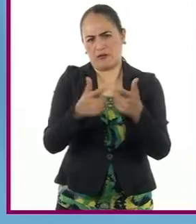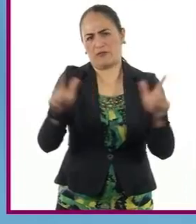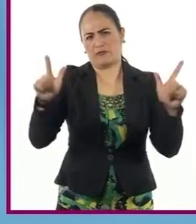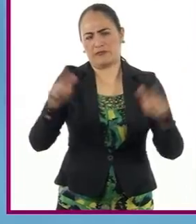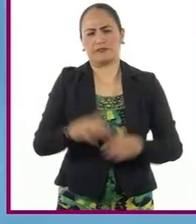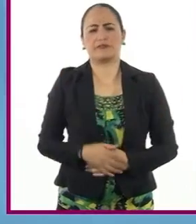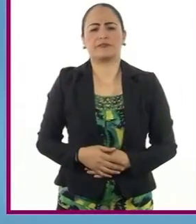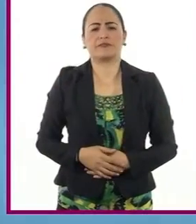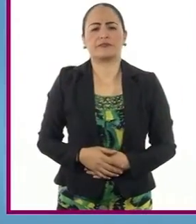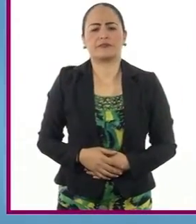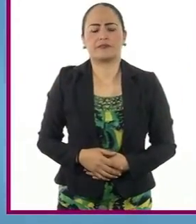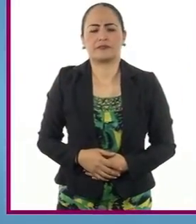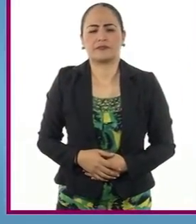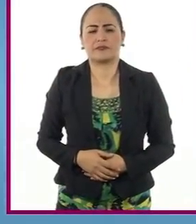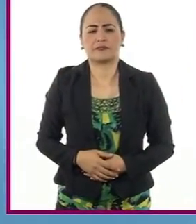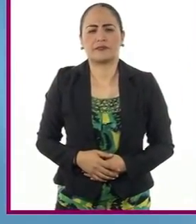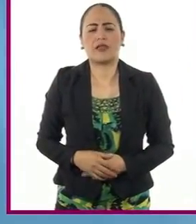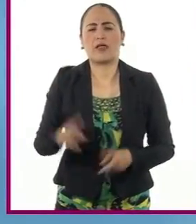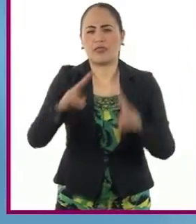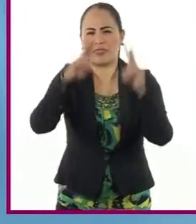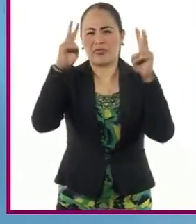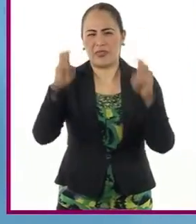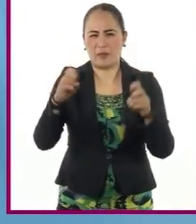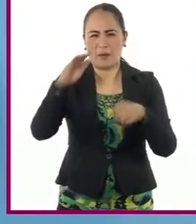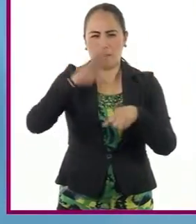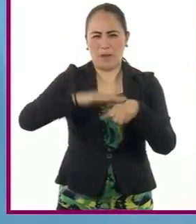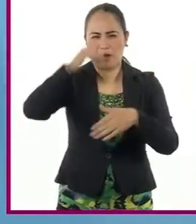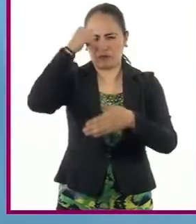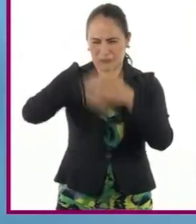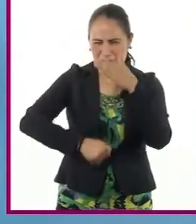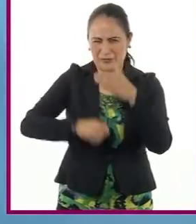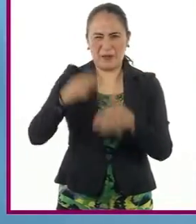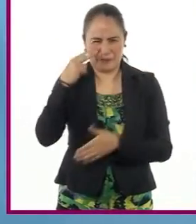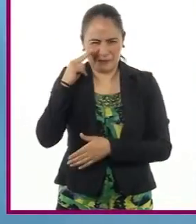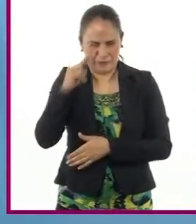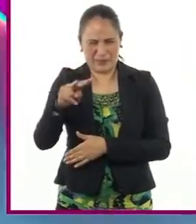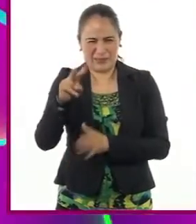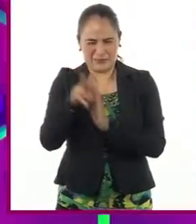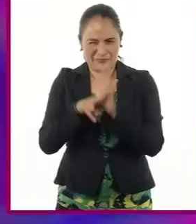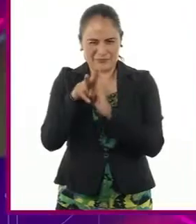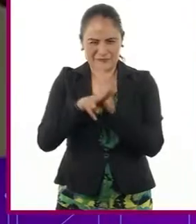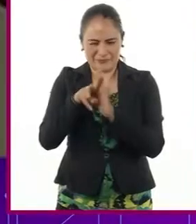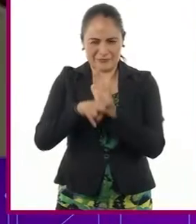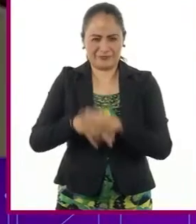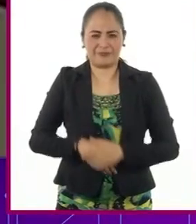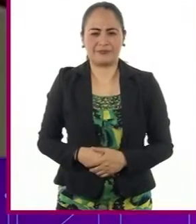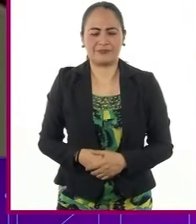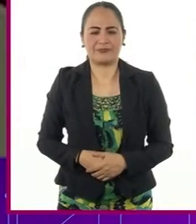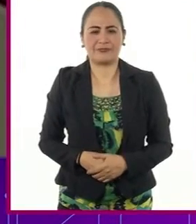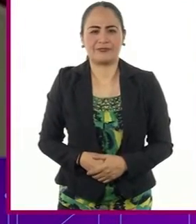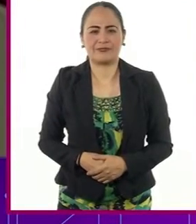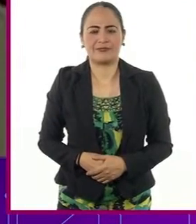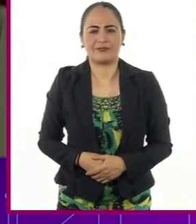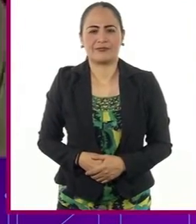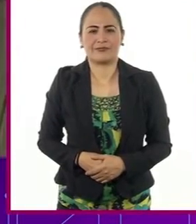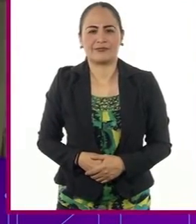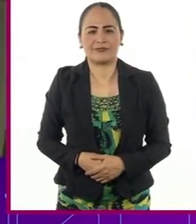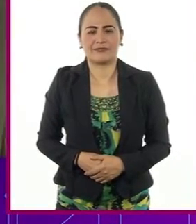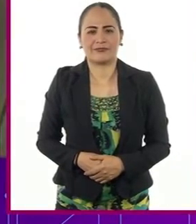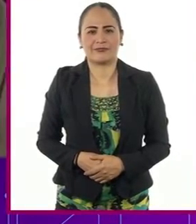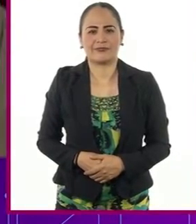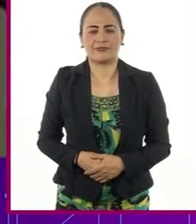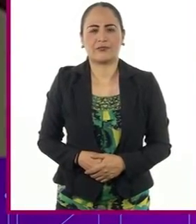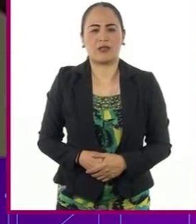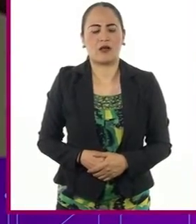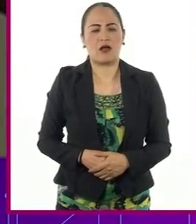Para abundar en el tema, los invito a ver y escuchar el siguiente video. De tal modo que después de